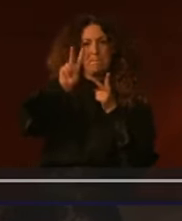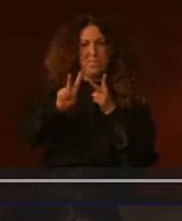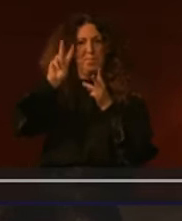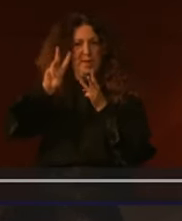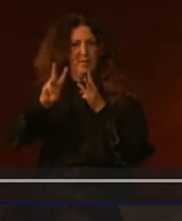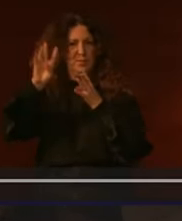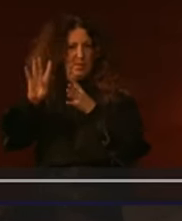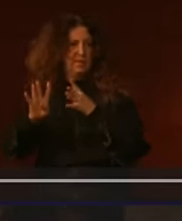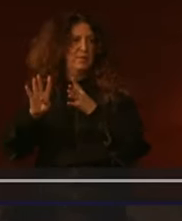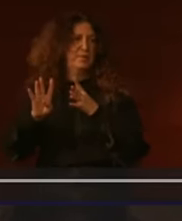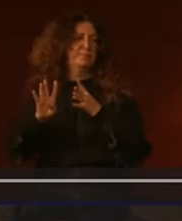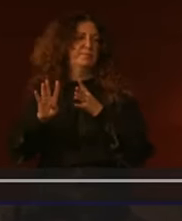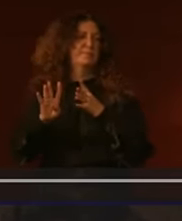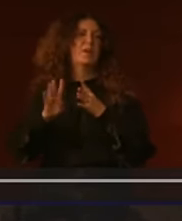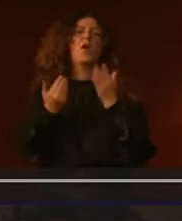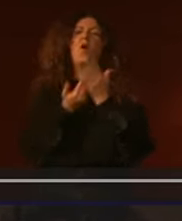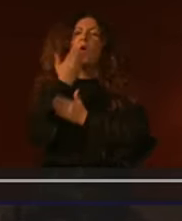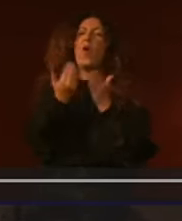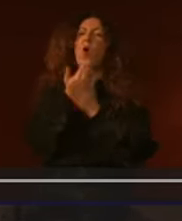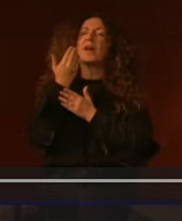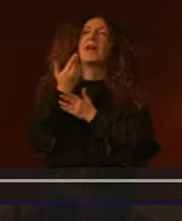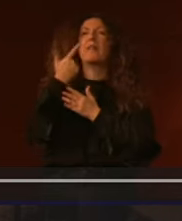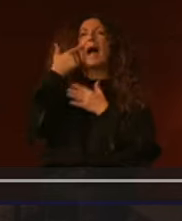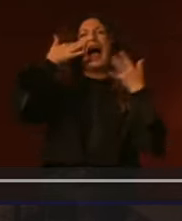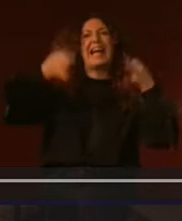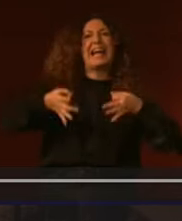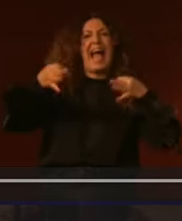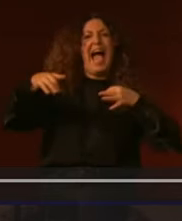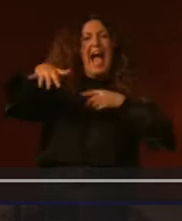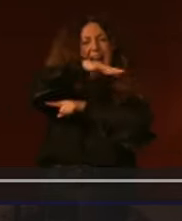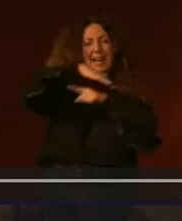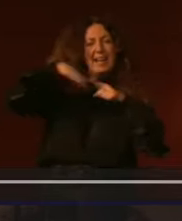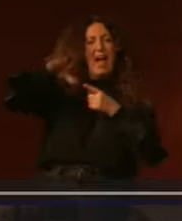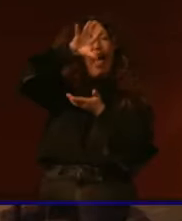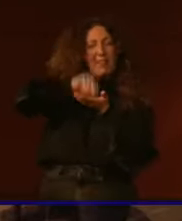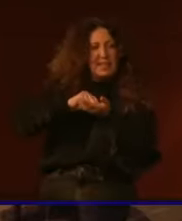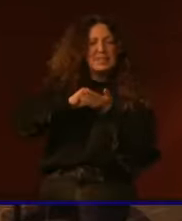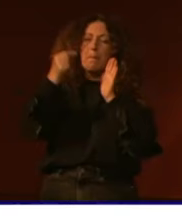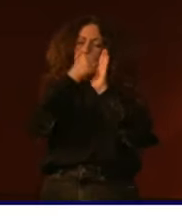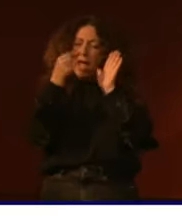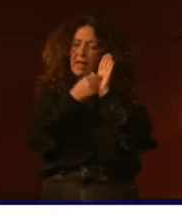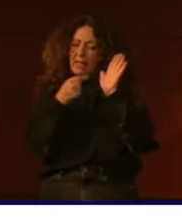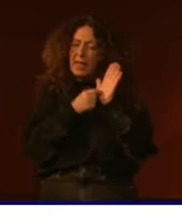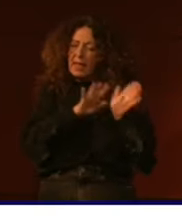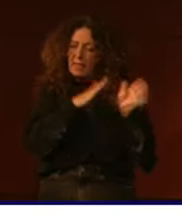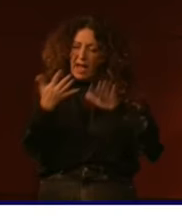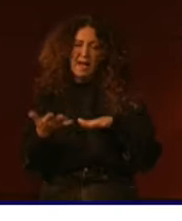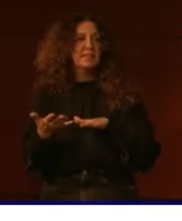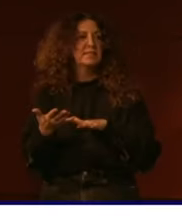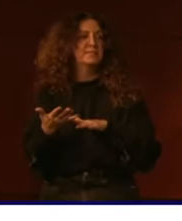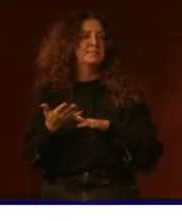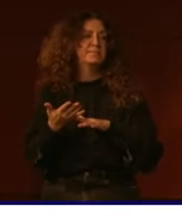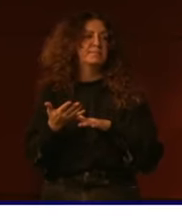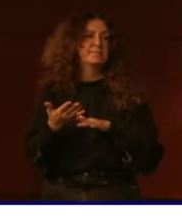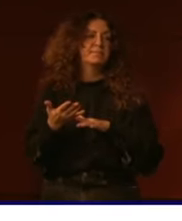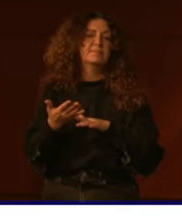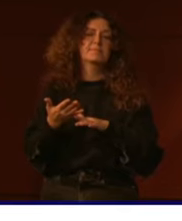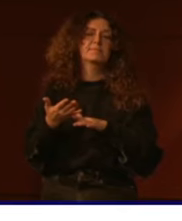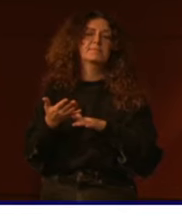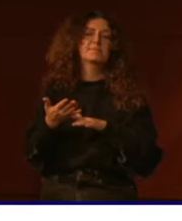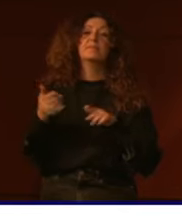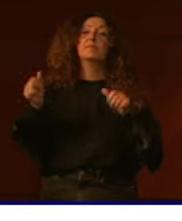y más que jornada, que hagamos realidades como decíamos antes. Ahí hay una serie de medidas y yo únicamente planteo que el modelo, por